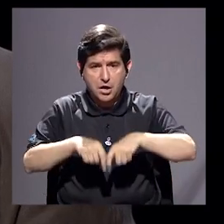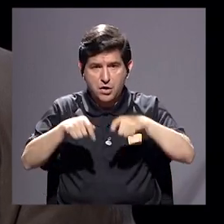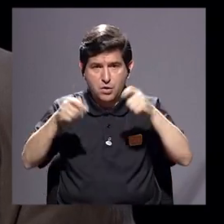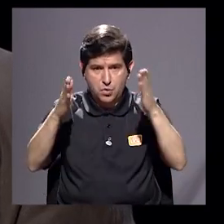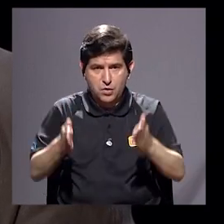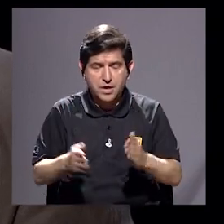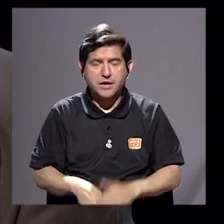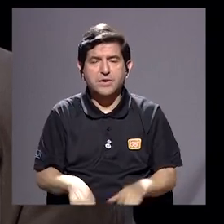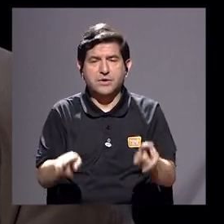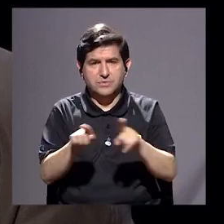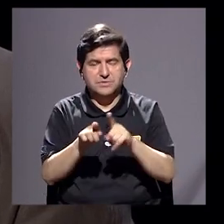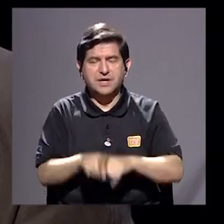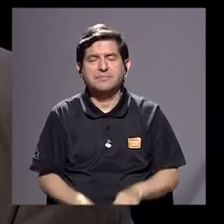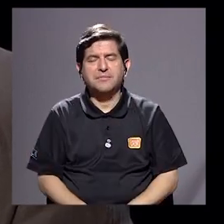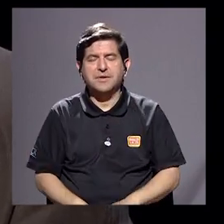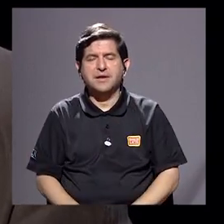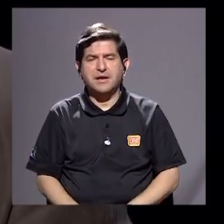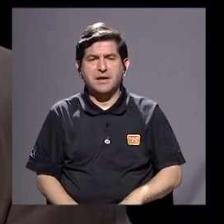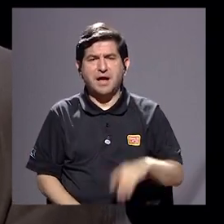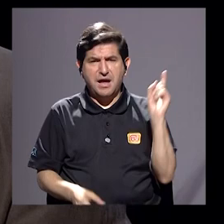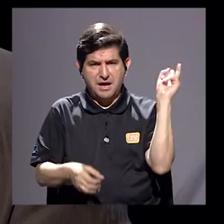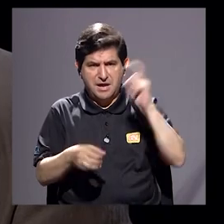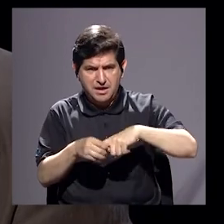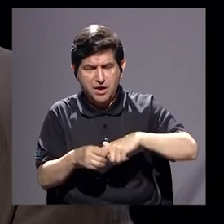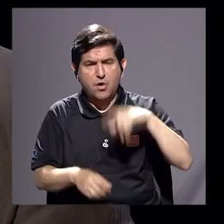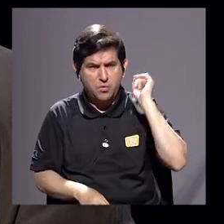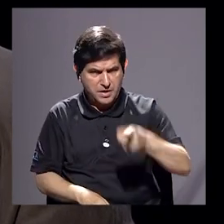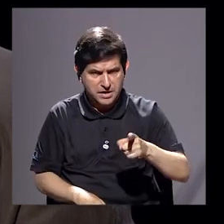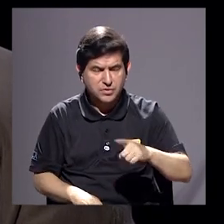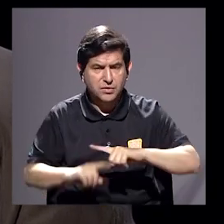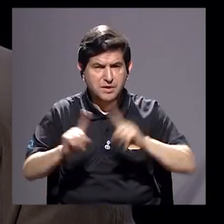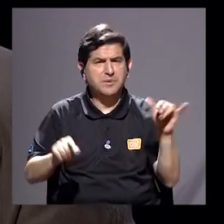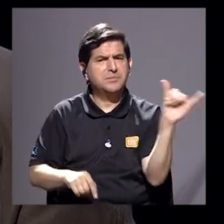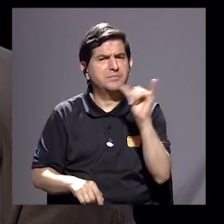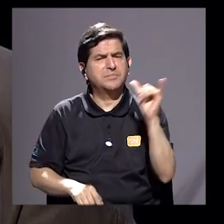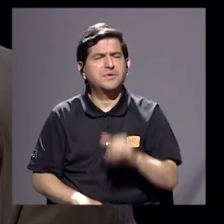debilita debilitó la colegiatura obligatoria pero también se debilitó